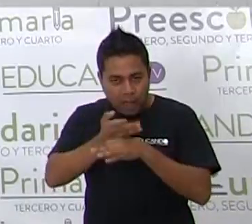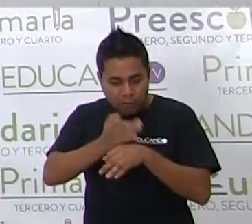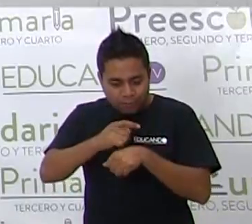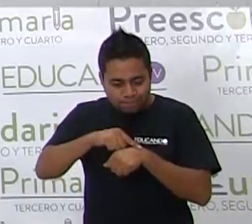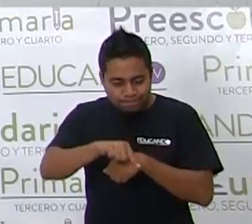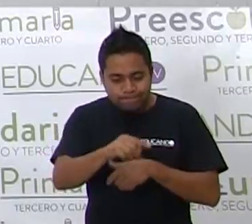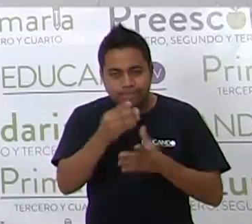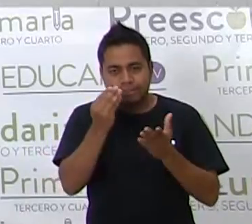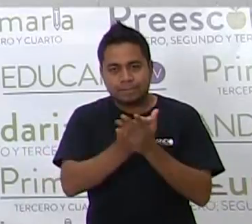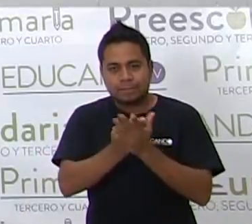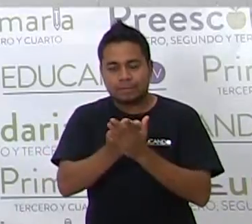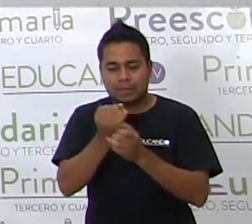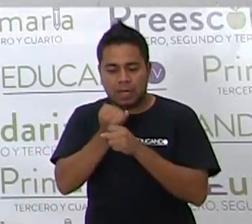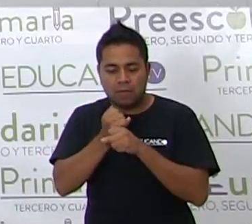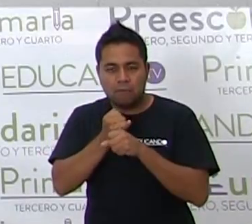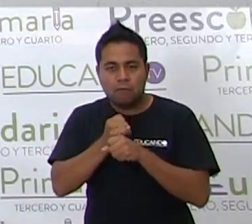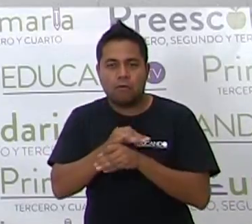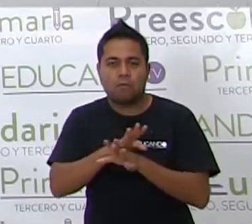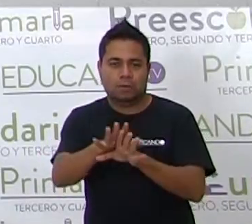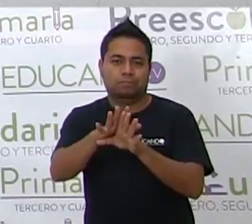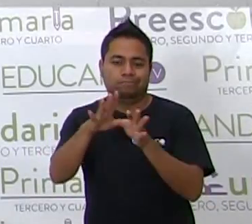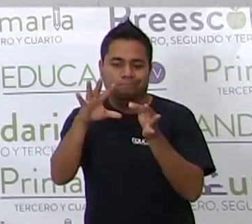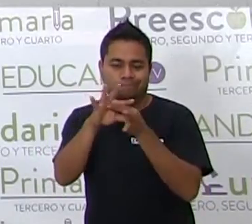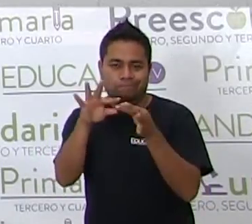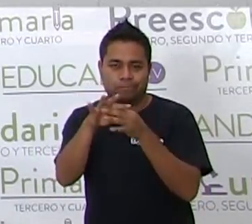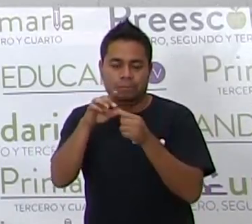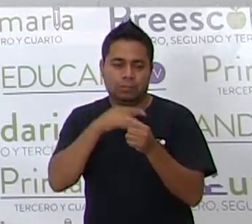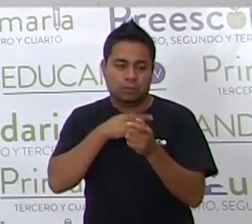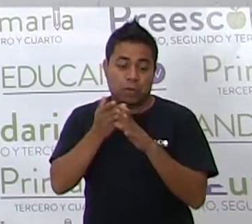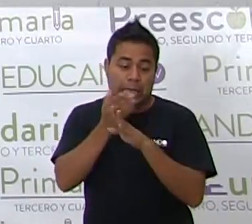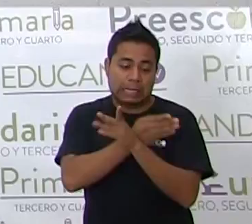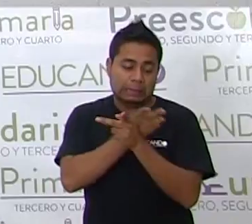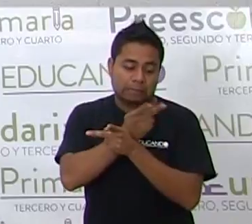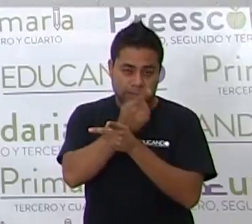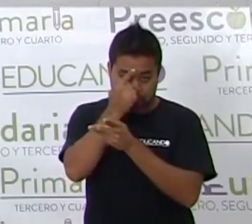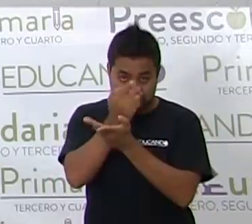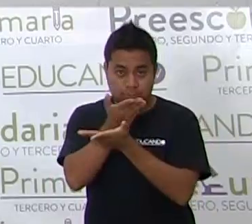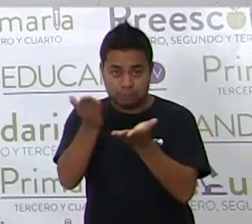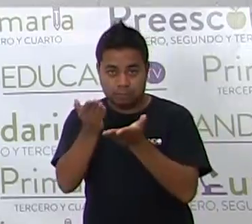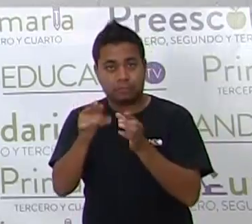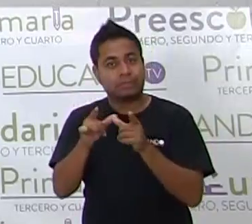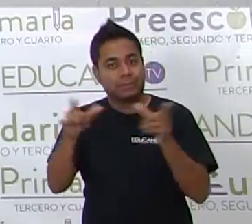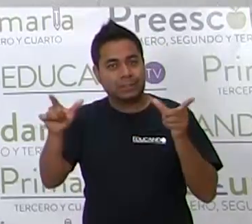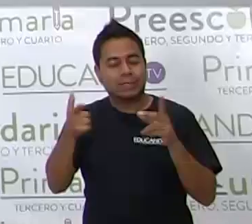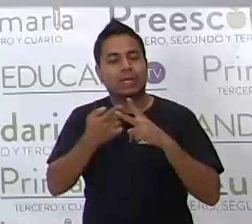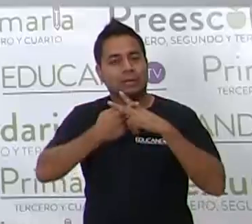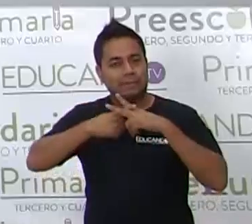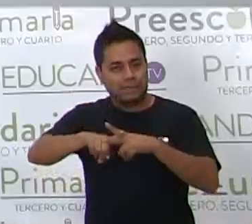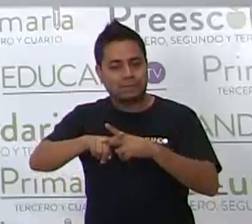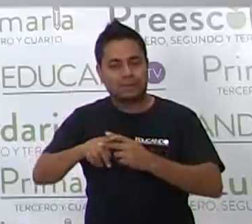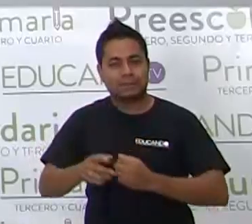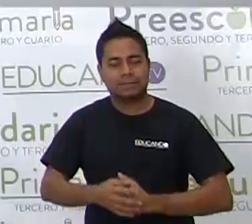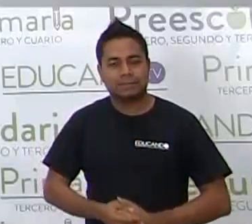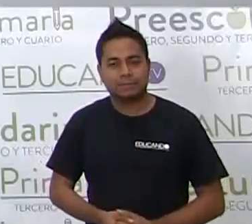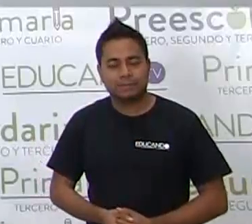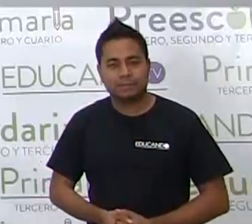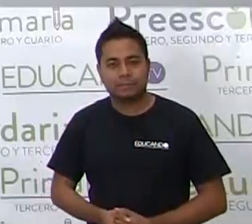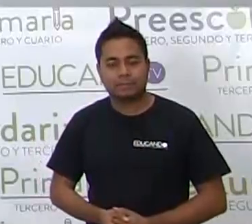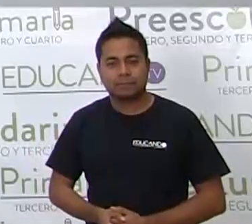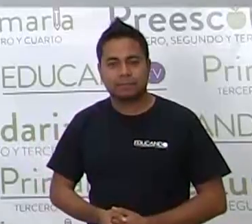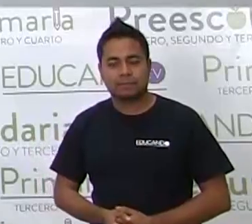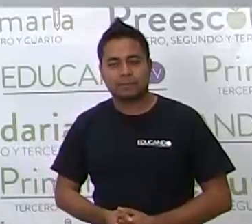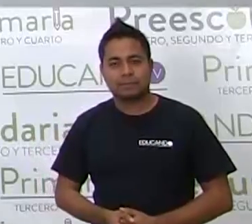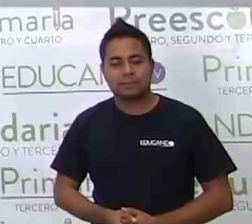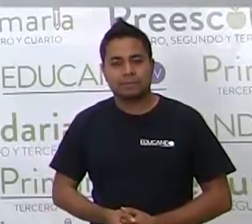de información que hemos preparado para ti. ¿Estás listo? Comenzamos. En la